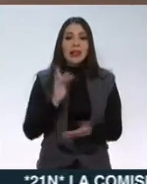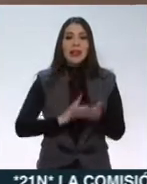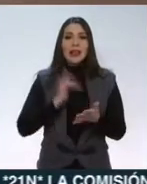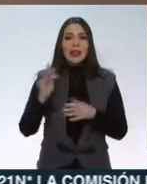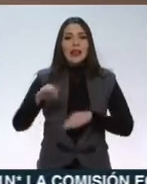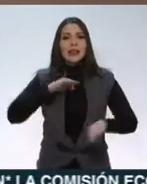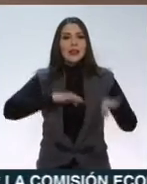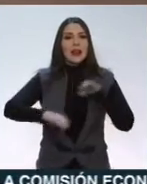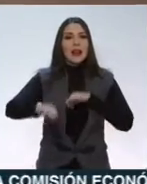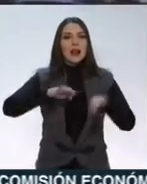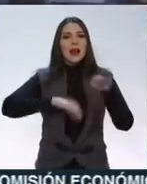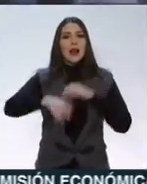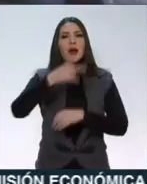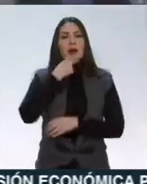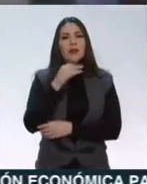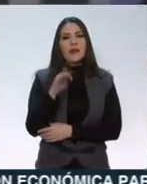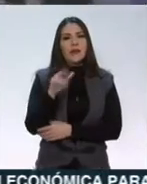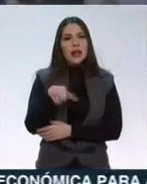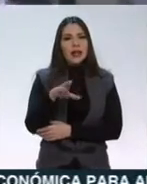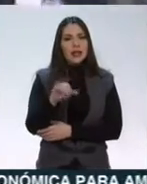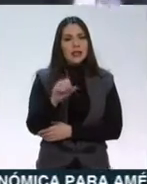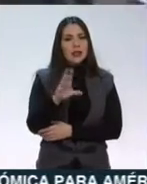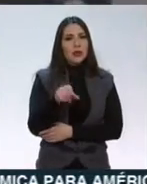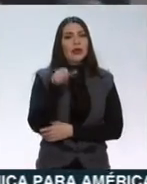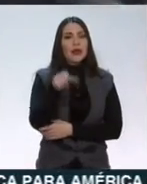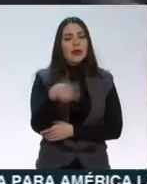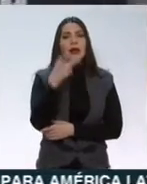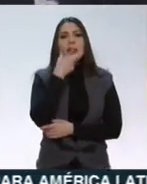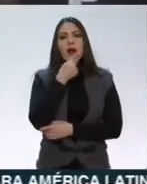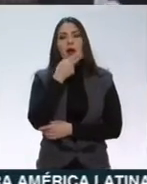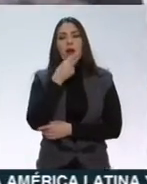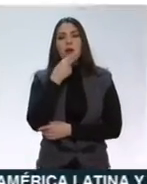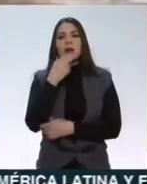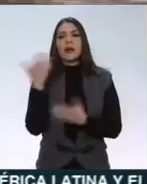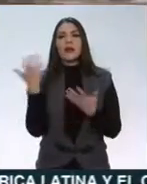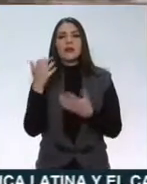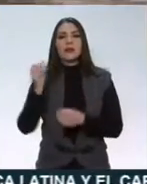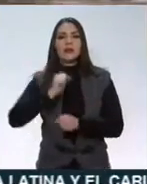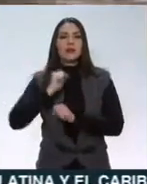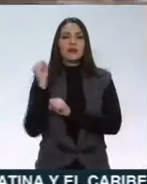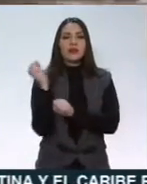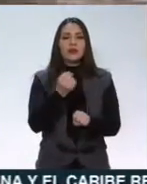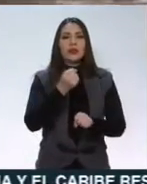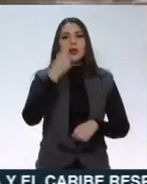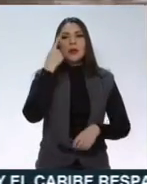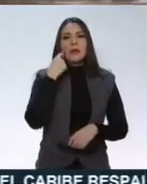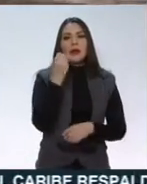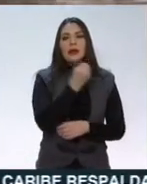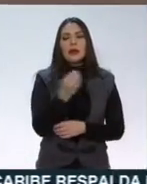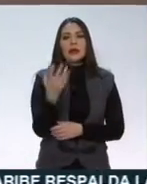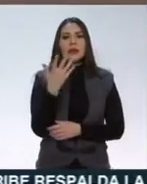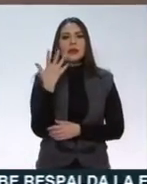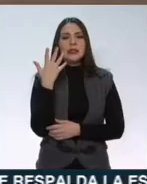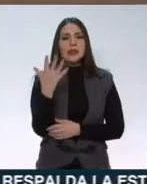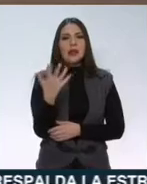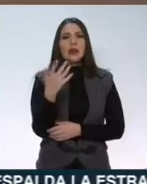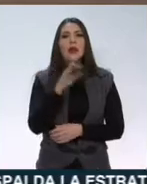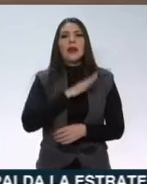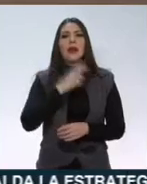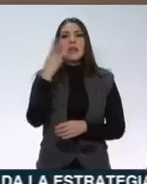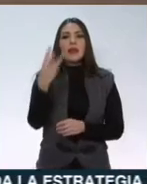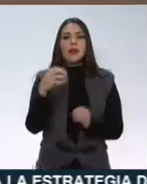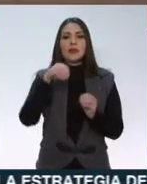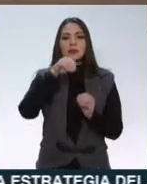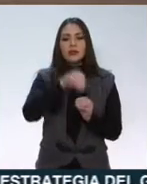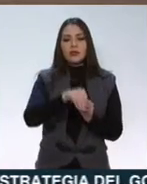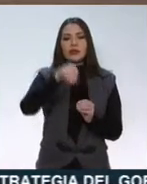de Francisco El Chito Rodríguez, quien estuvo lanzando combinaciones en 5 entradas, 1/3, no